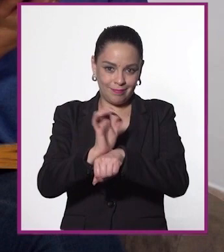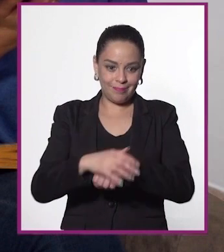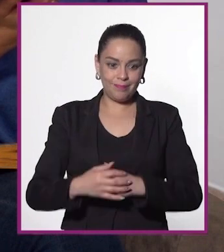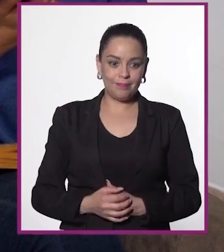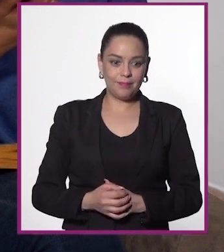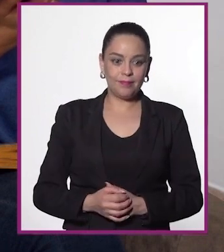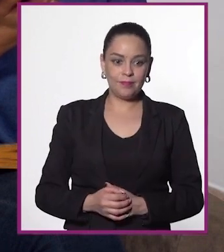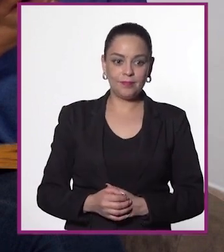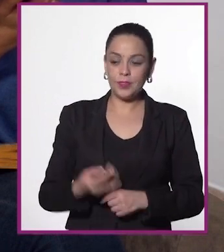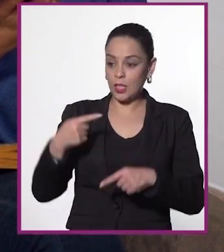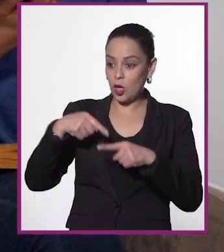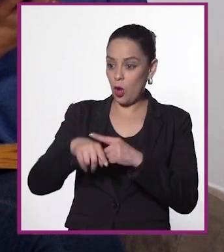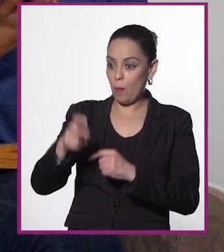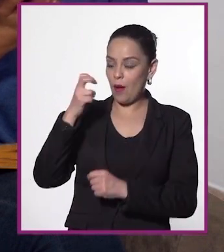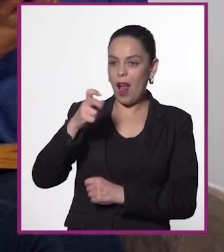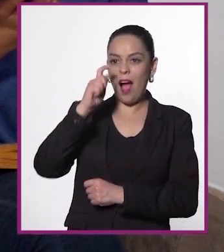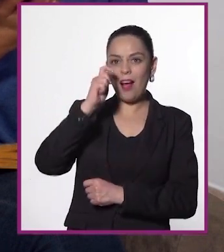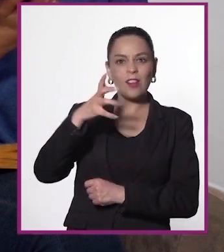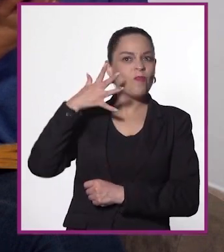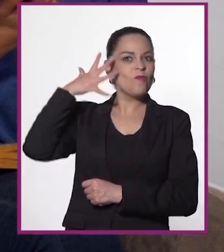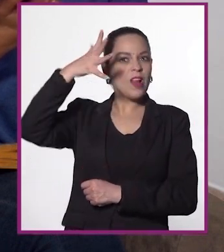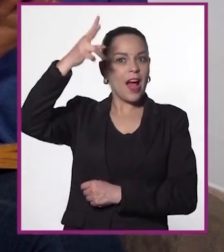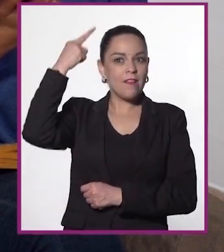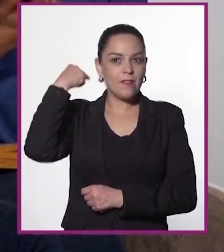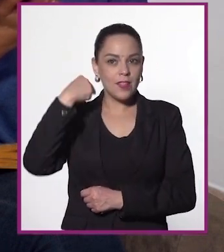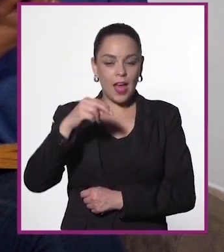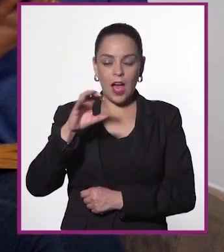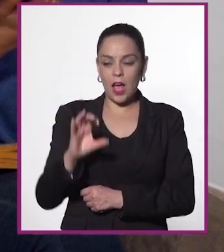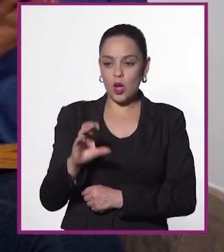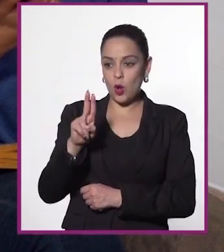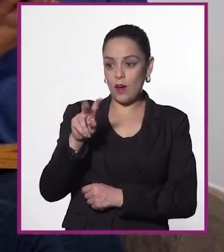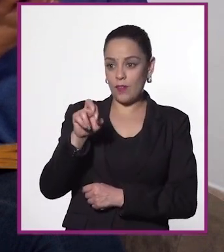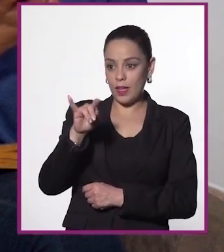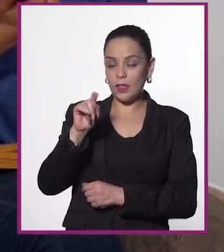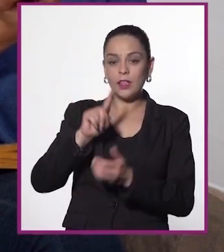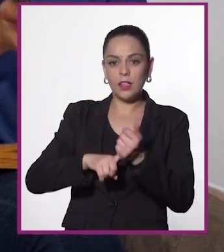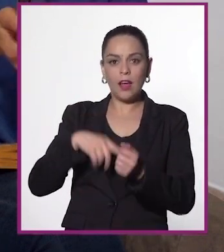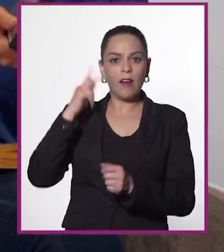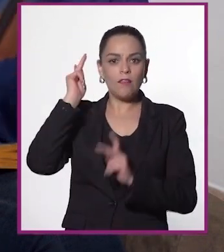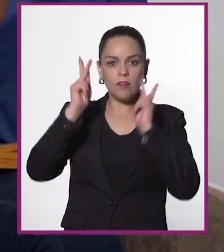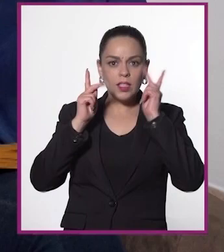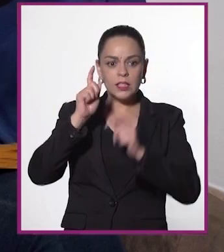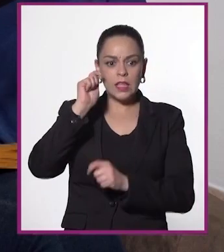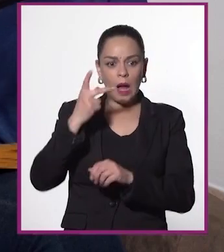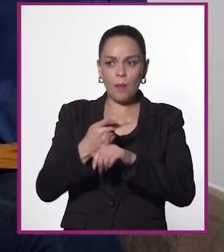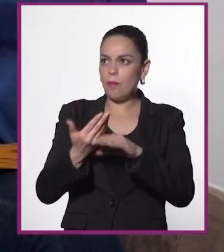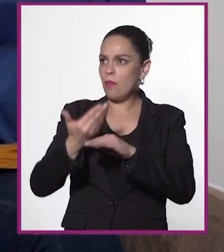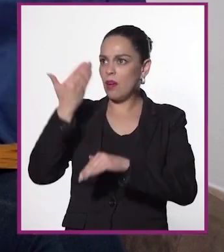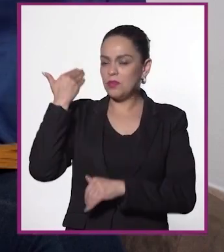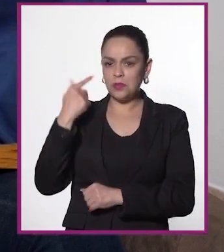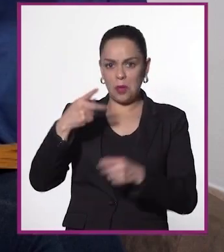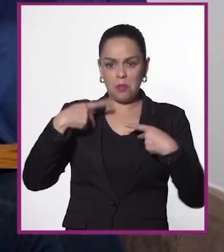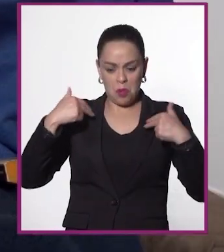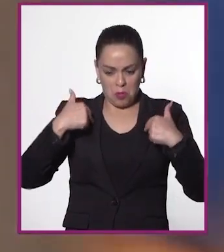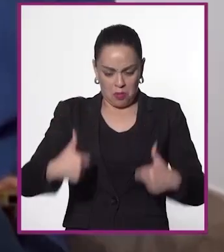Para comenzar este viaje al futuro, Kubrick visita el pasado del ser humano. Pues suena